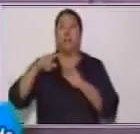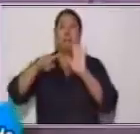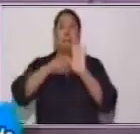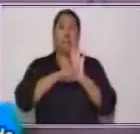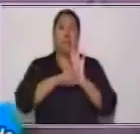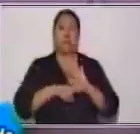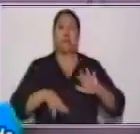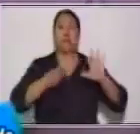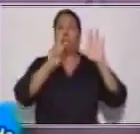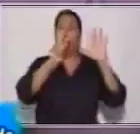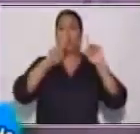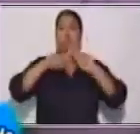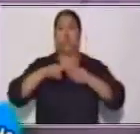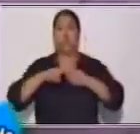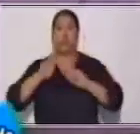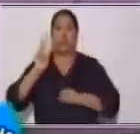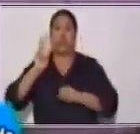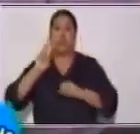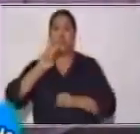24, 240,